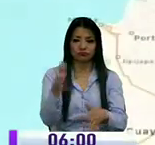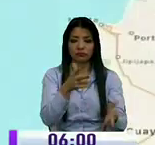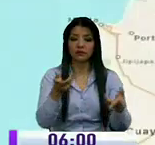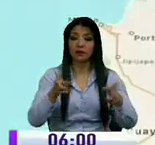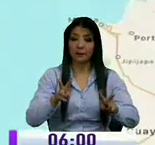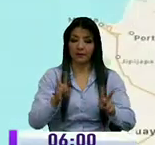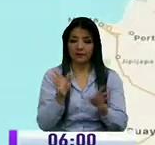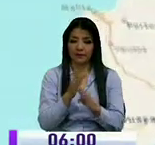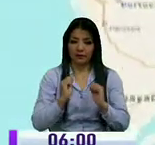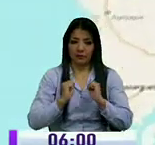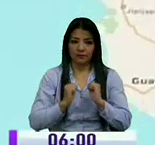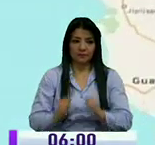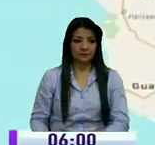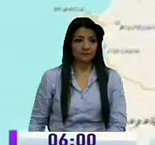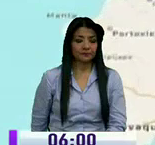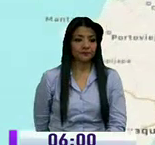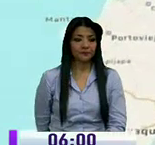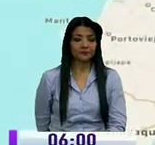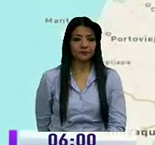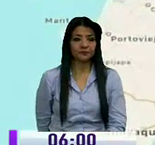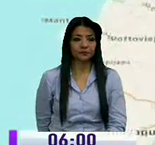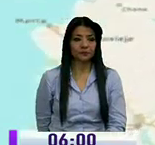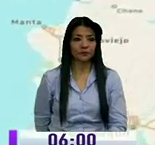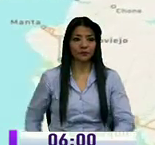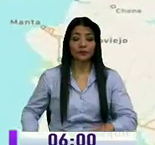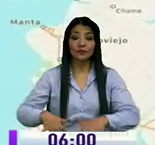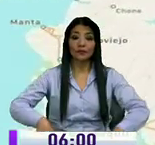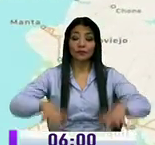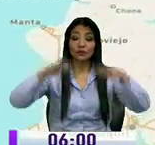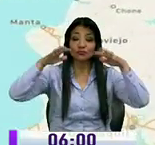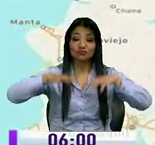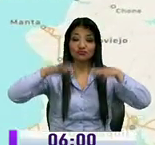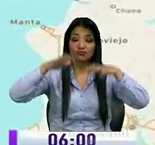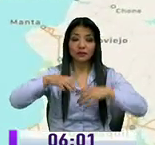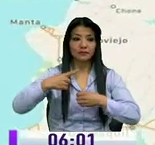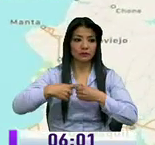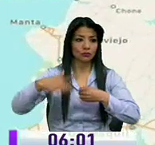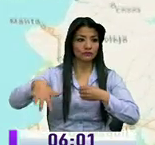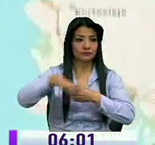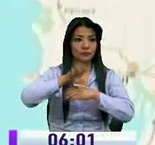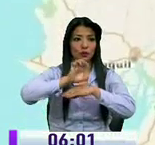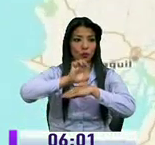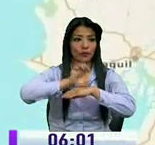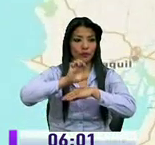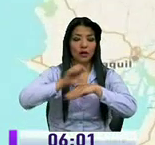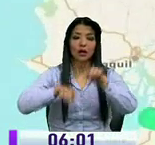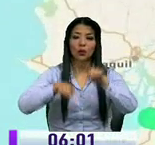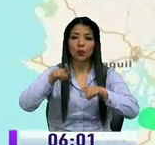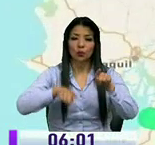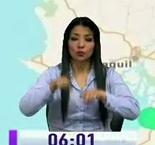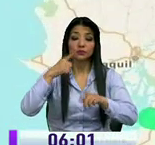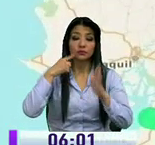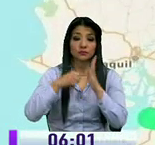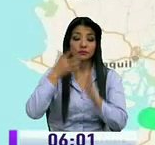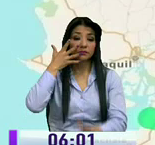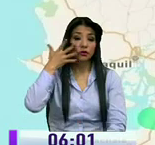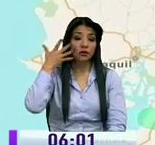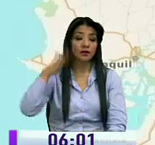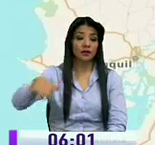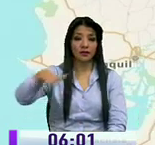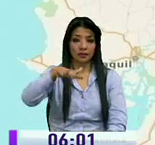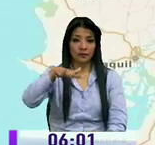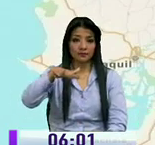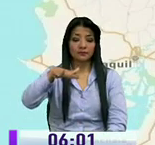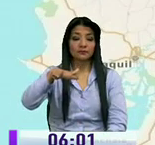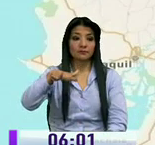vientecito frío. El mapa de las lluvias para el resto del país nos presenta pues lluvias en el oriente de la ciudad, en el oriente